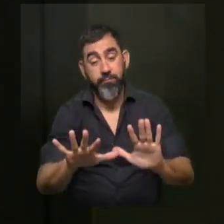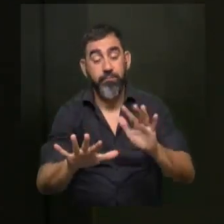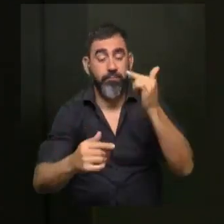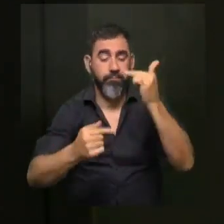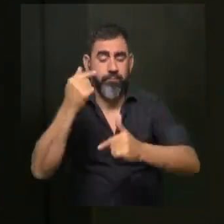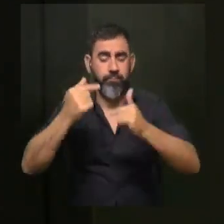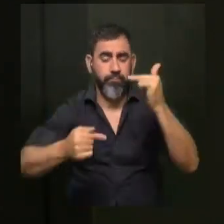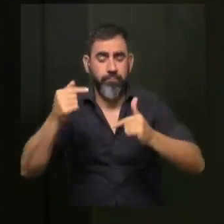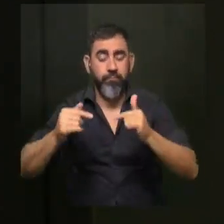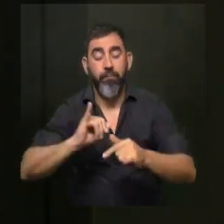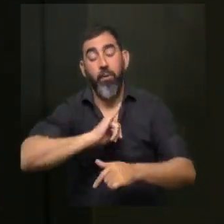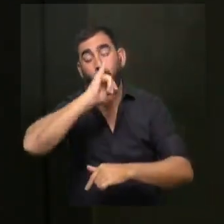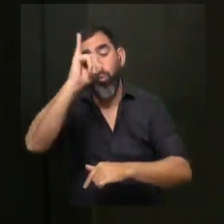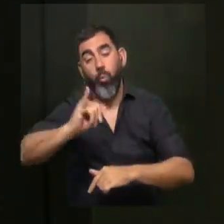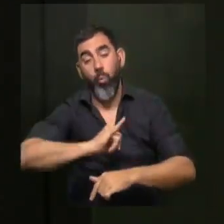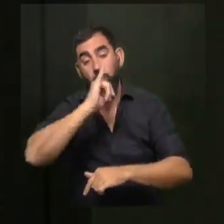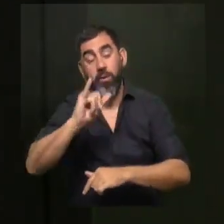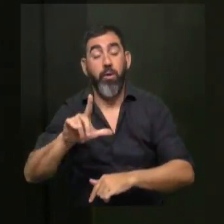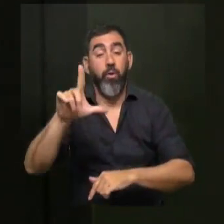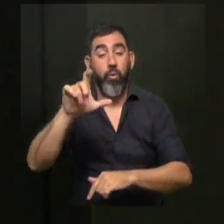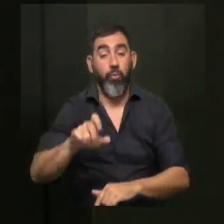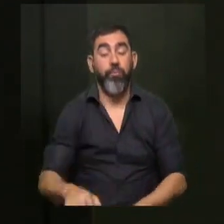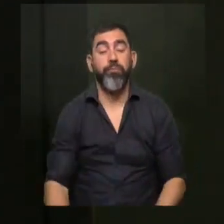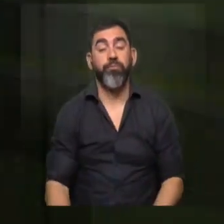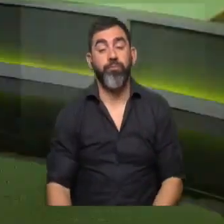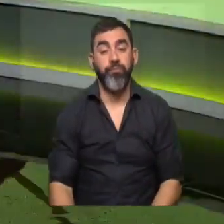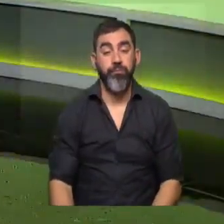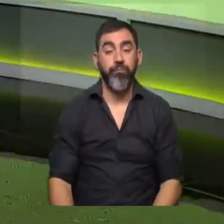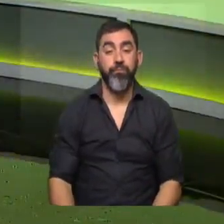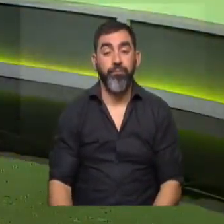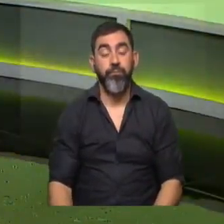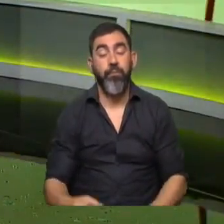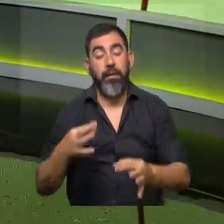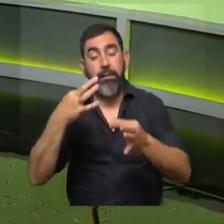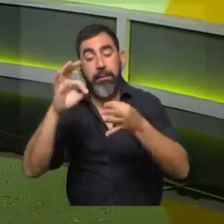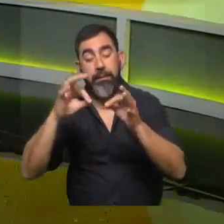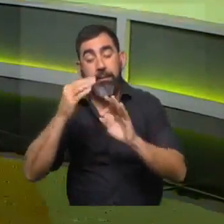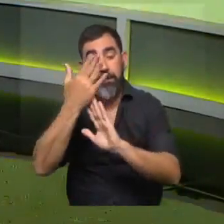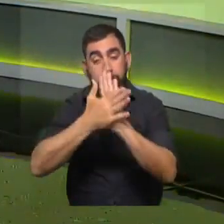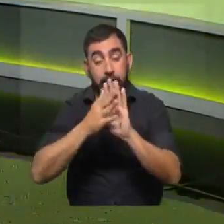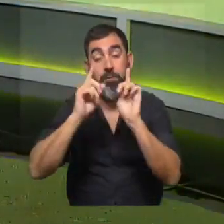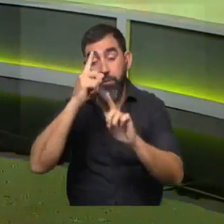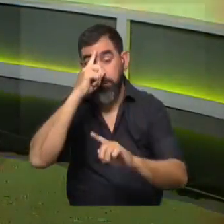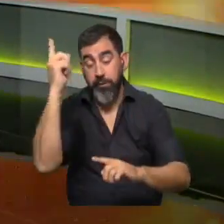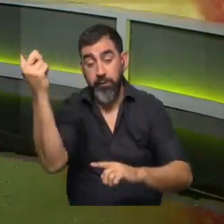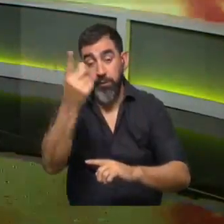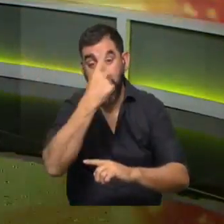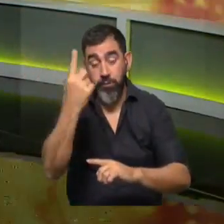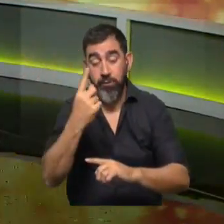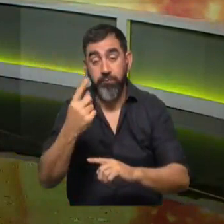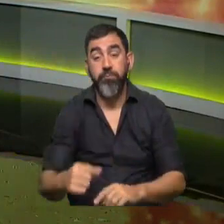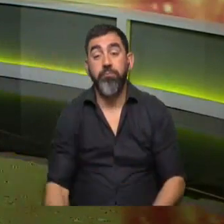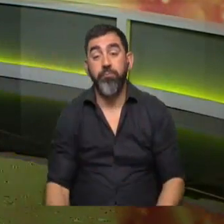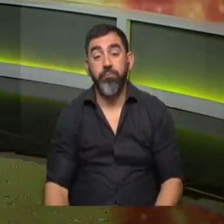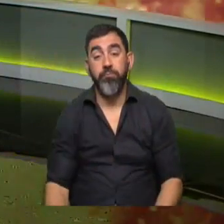que Carlos empezó a contar, obviamente tiene detalles a nivel nacional e internacional, porque esto es un